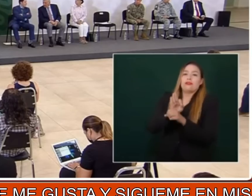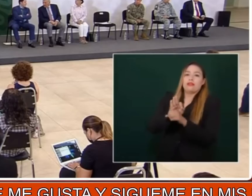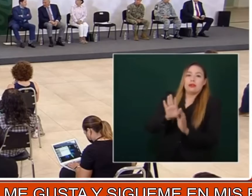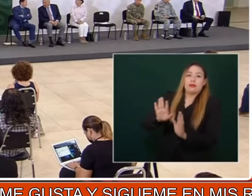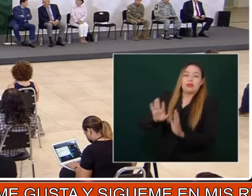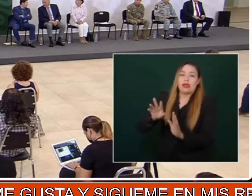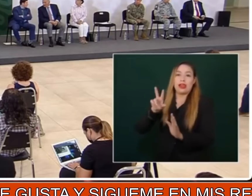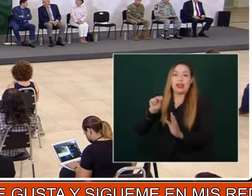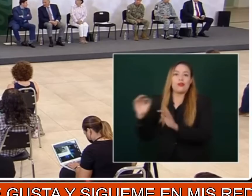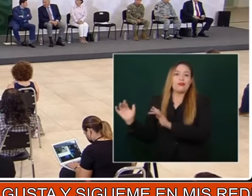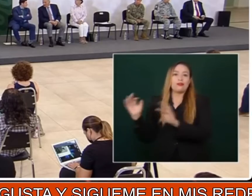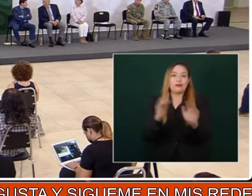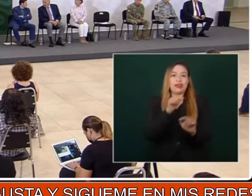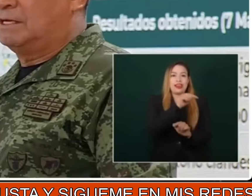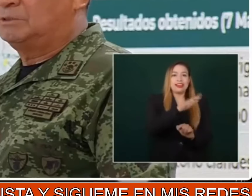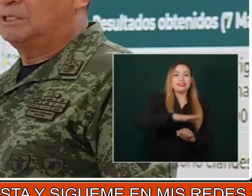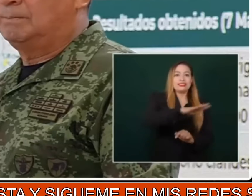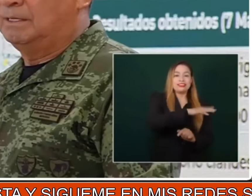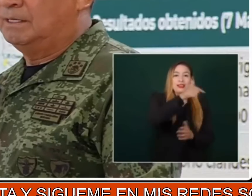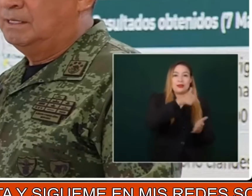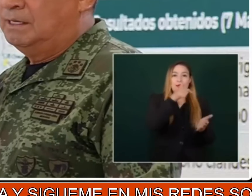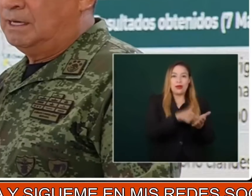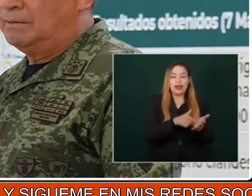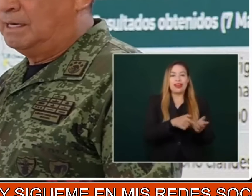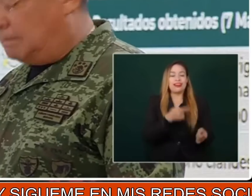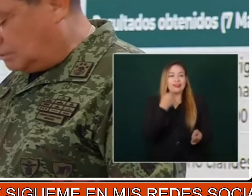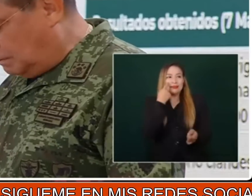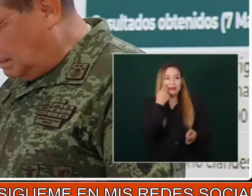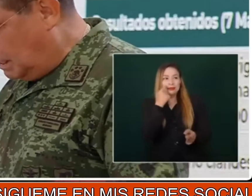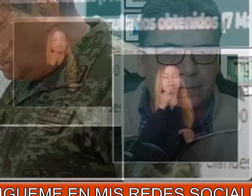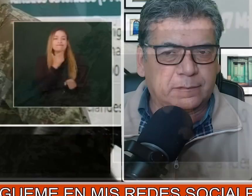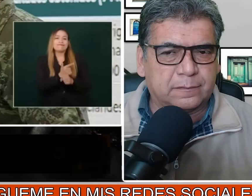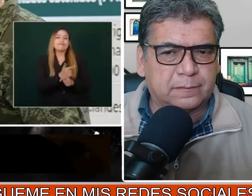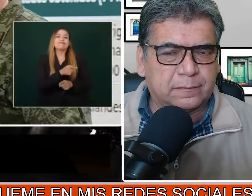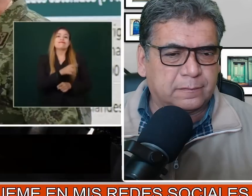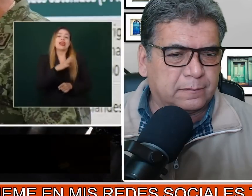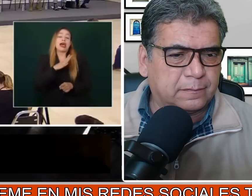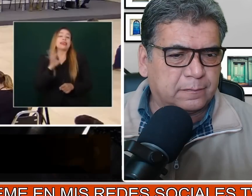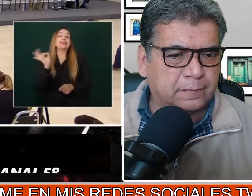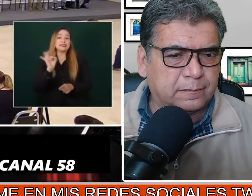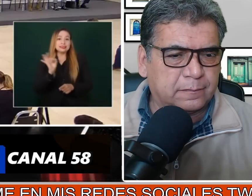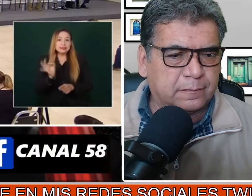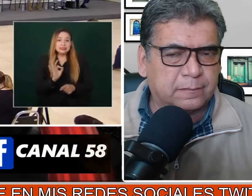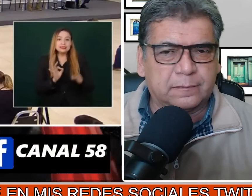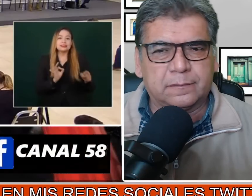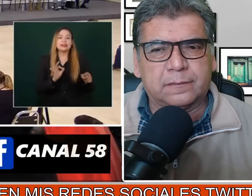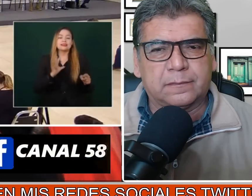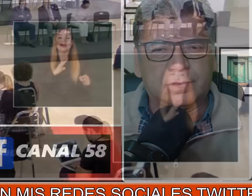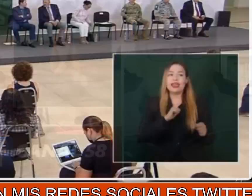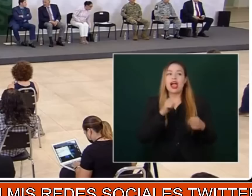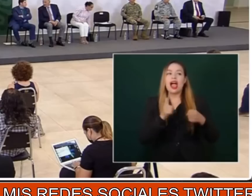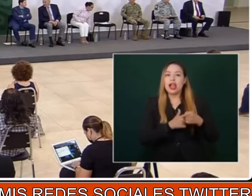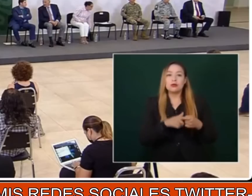esta área, y identificamos que habría la posibilidad de que existiera algo